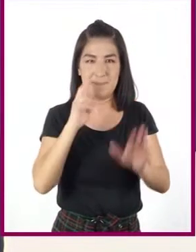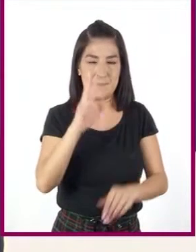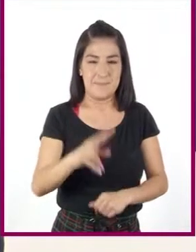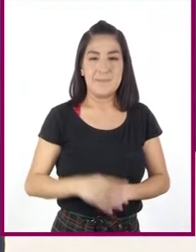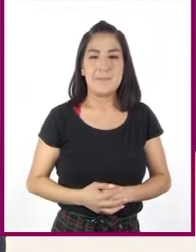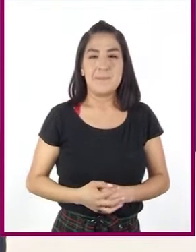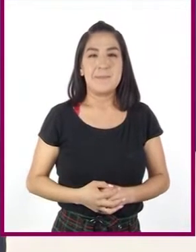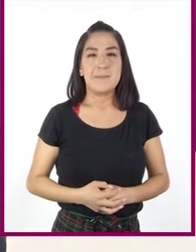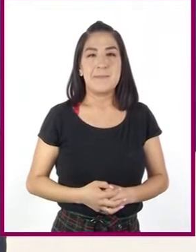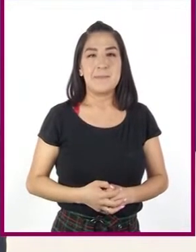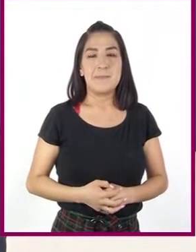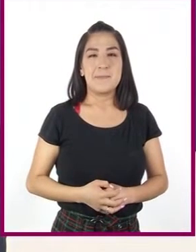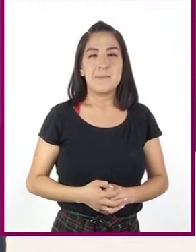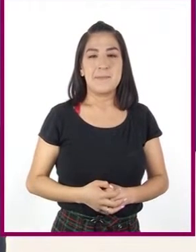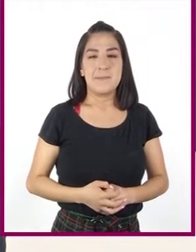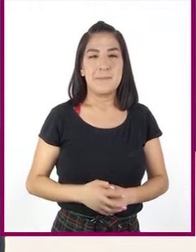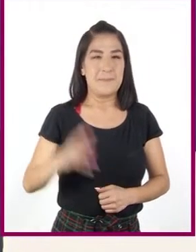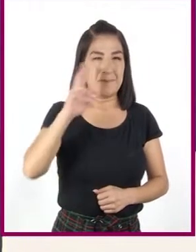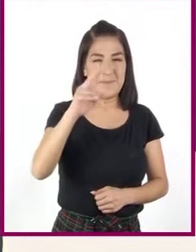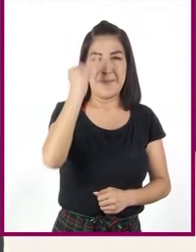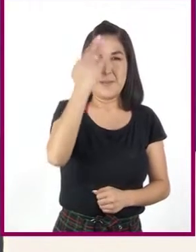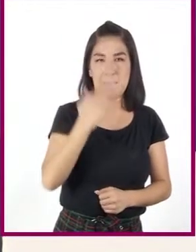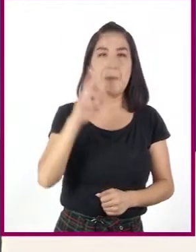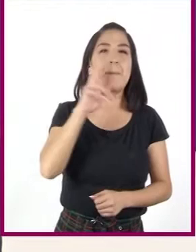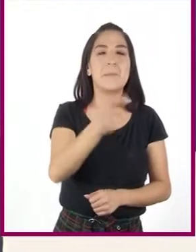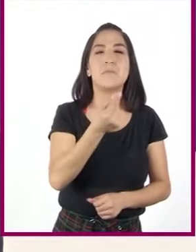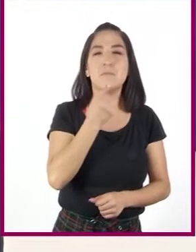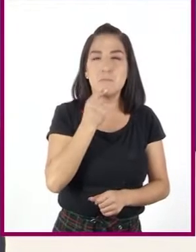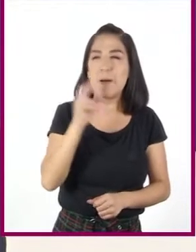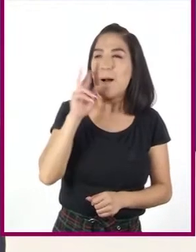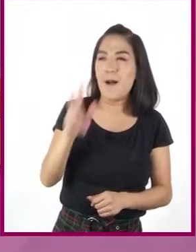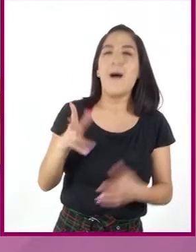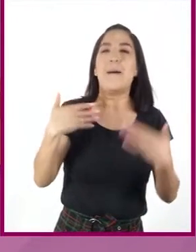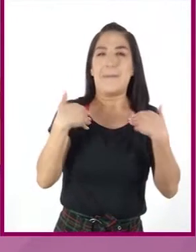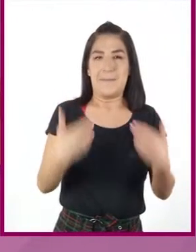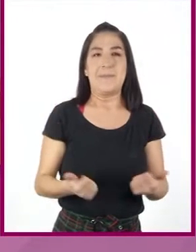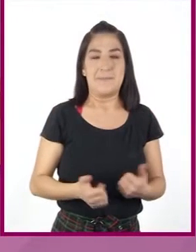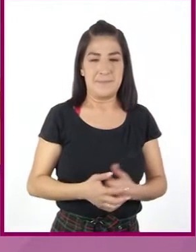La imagen se quedará más segundos en pantalla para que puedan analizarla.